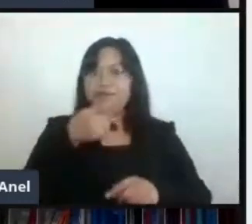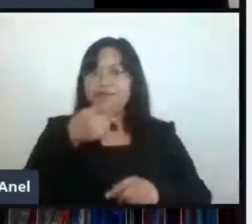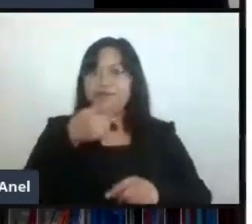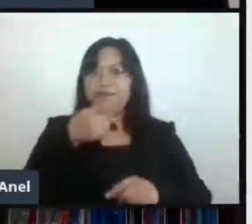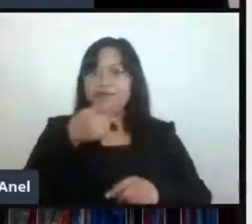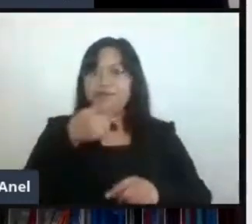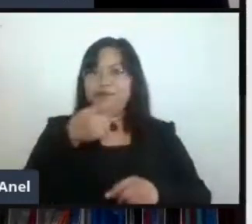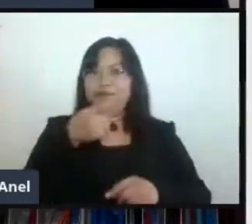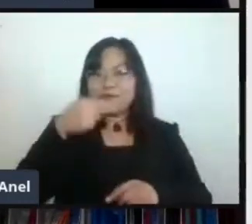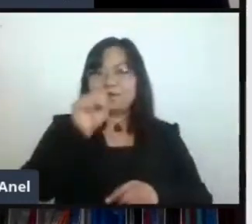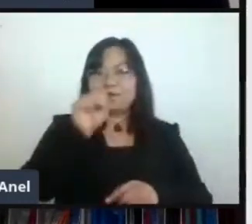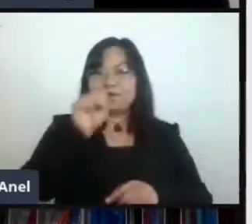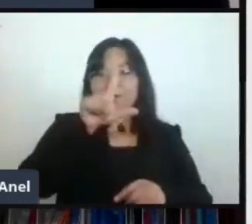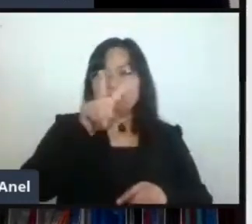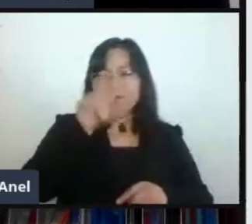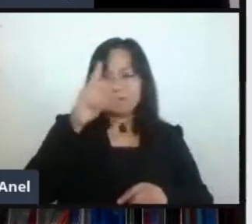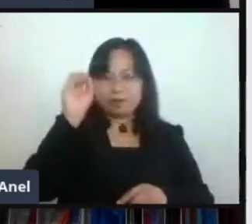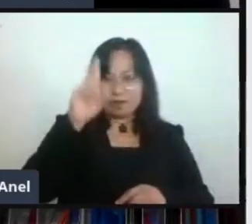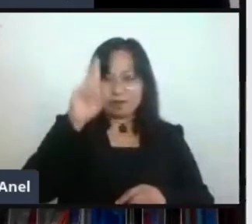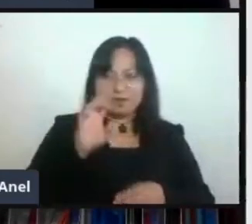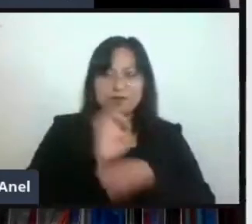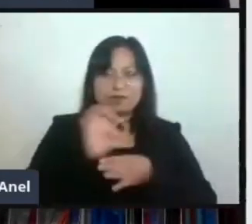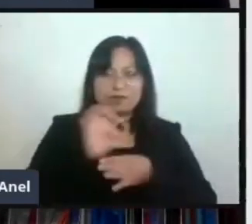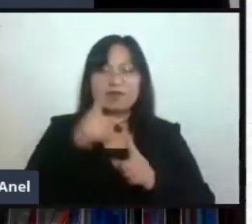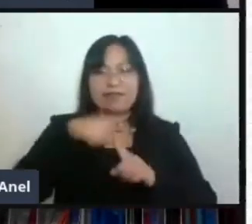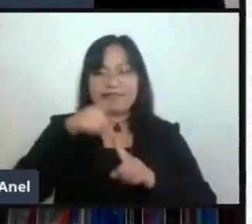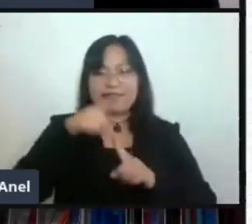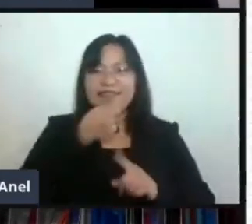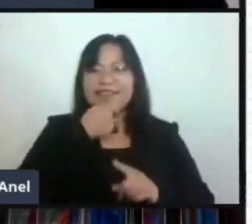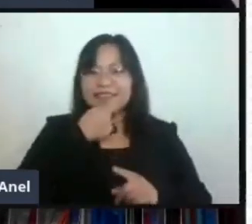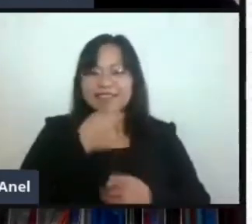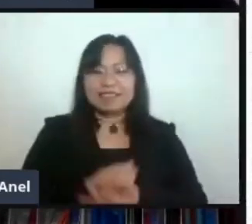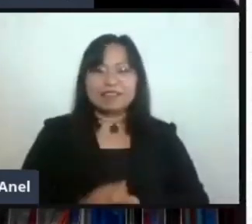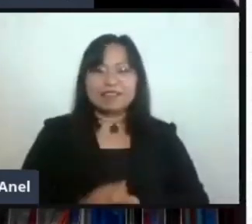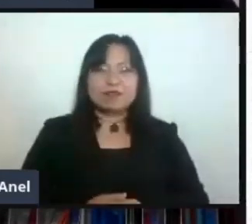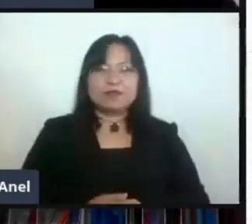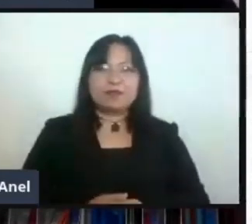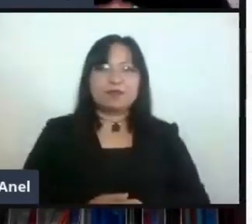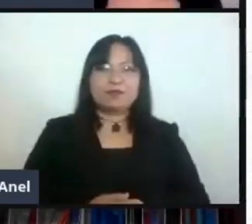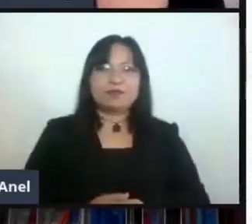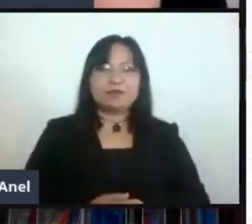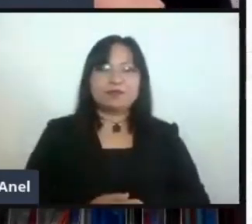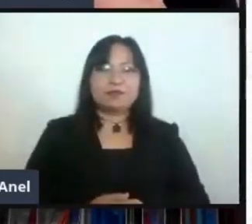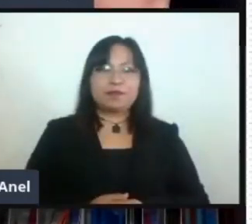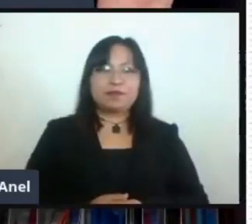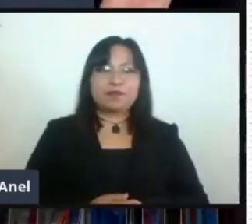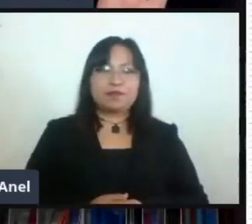Y se acuerdan de... Bueno, esta es otra actividad, pero yo lo que puedo hacer es